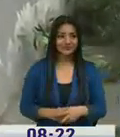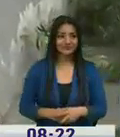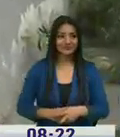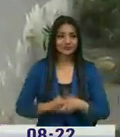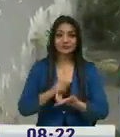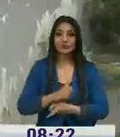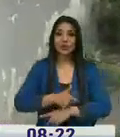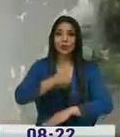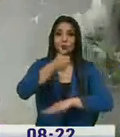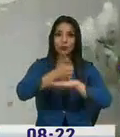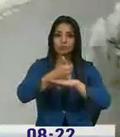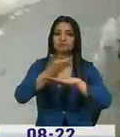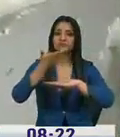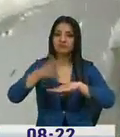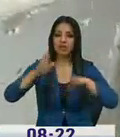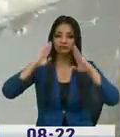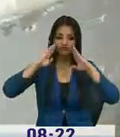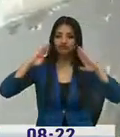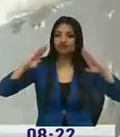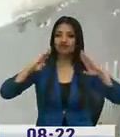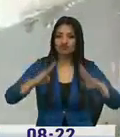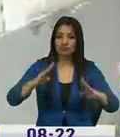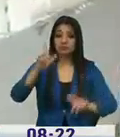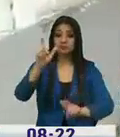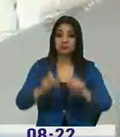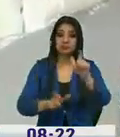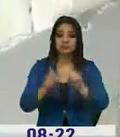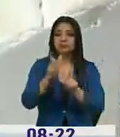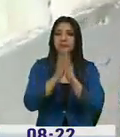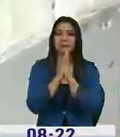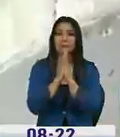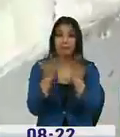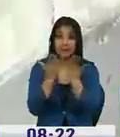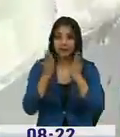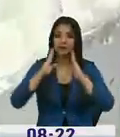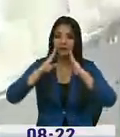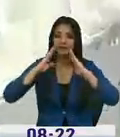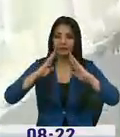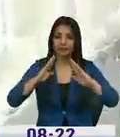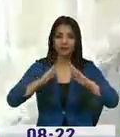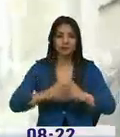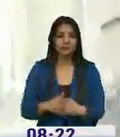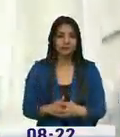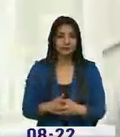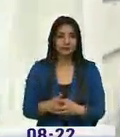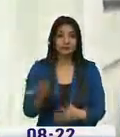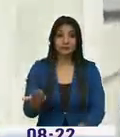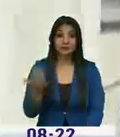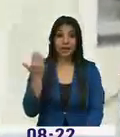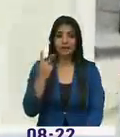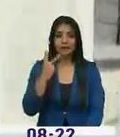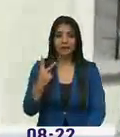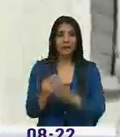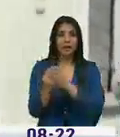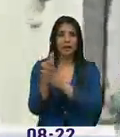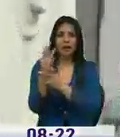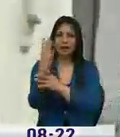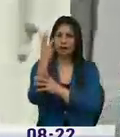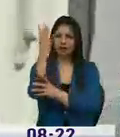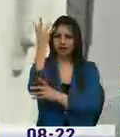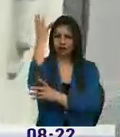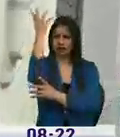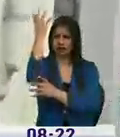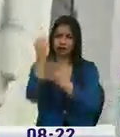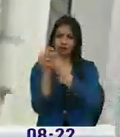autoridad ha dado atención al pedido ciudadano y no solo en las imágenes, pues veíamos los árboles que estaban